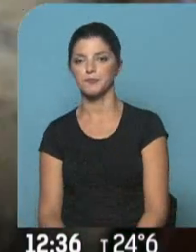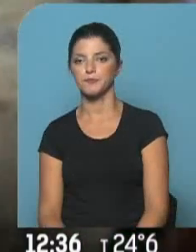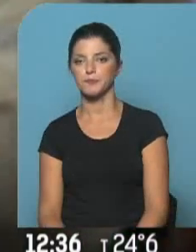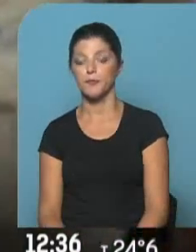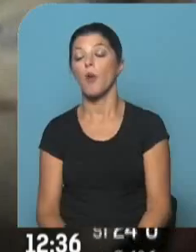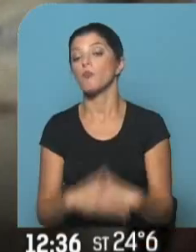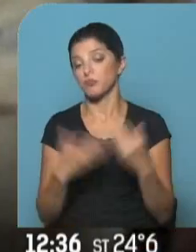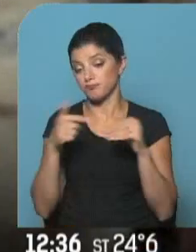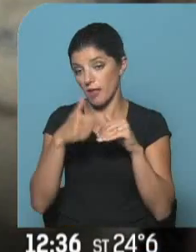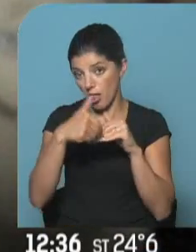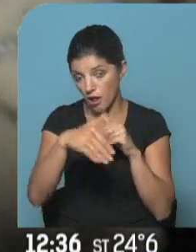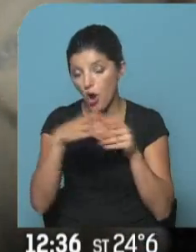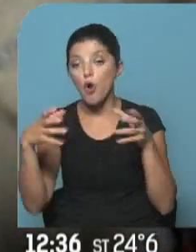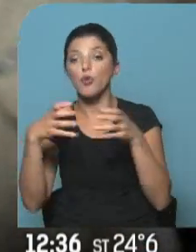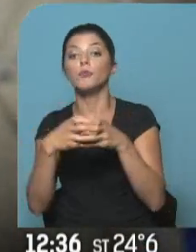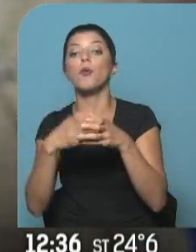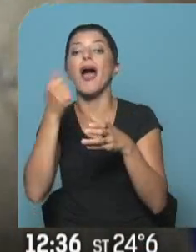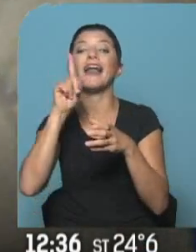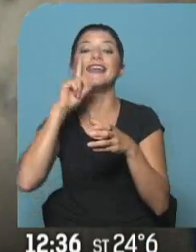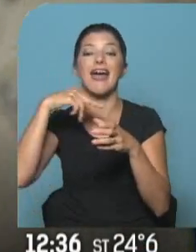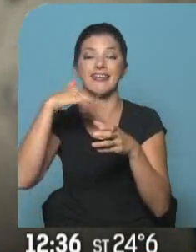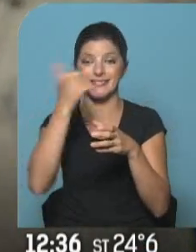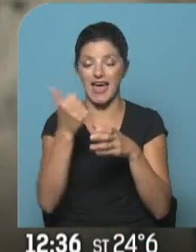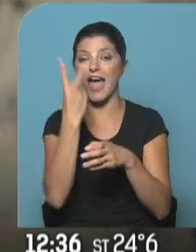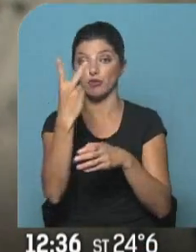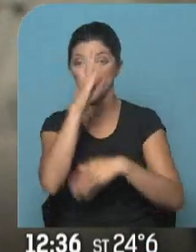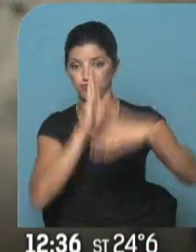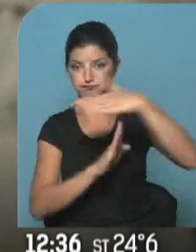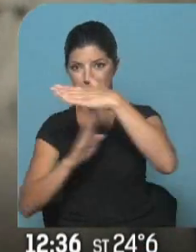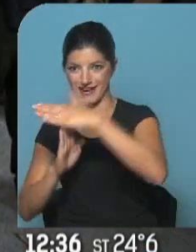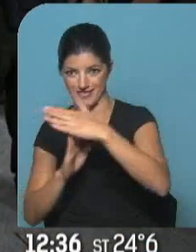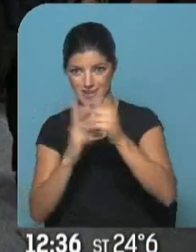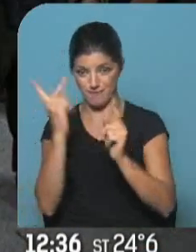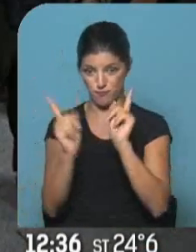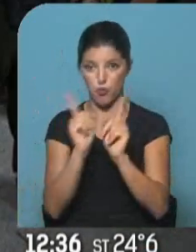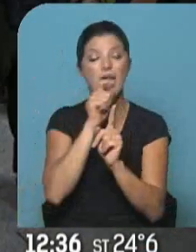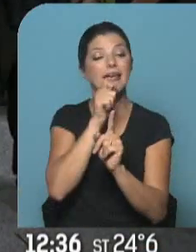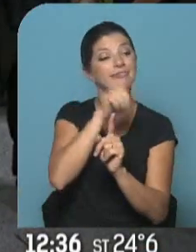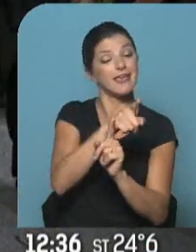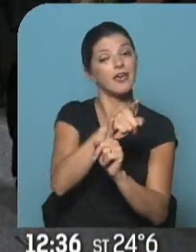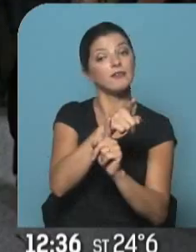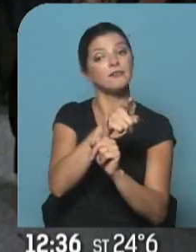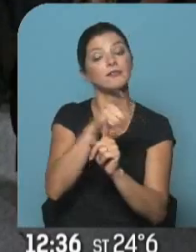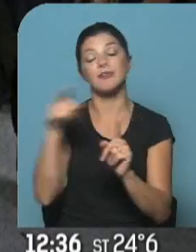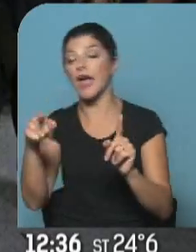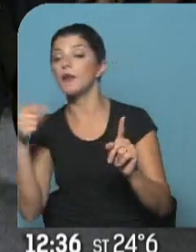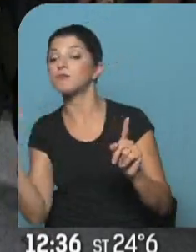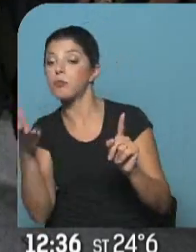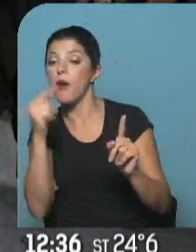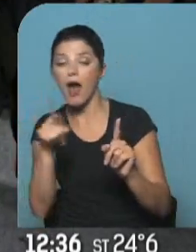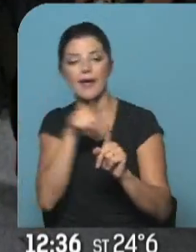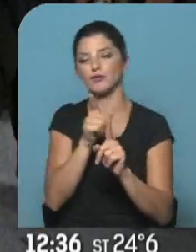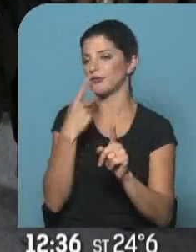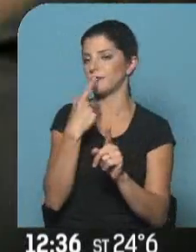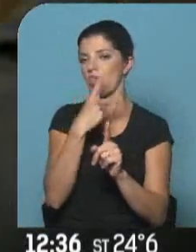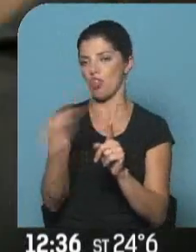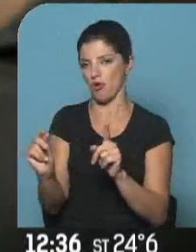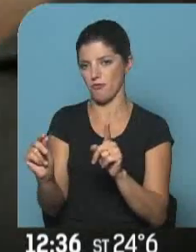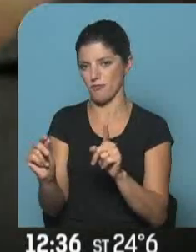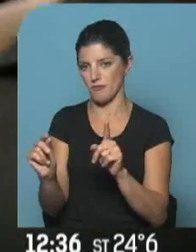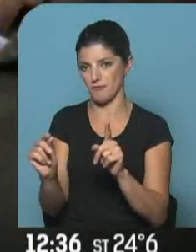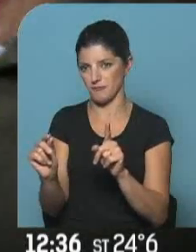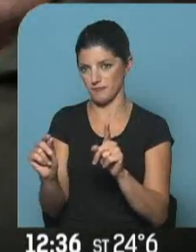Alianza País es una agrupación bicéfala, donde todo lo que promueve y convoca el ala de Correa es desautorizado por el bloque que